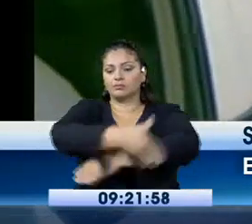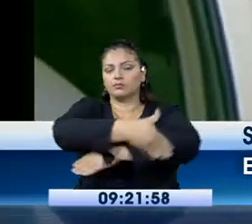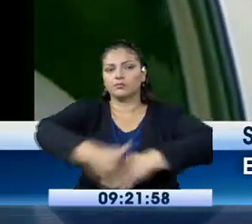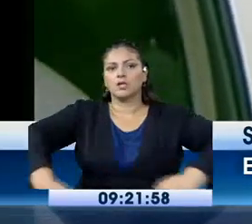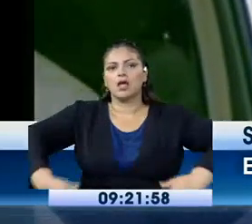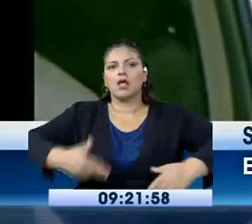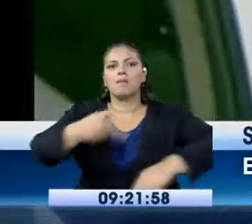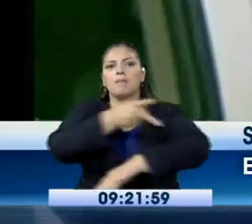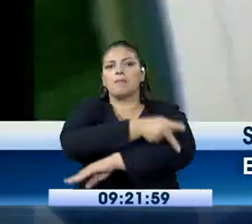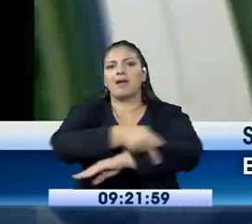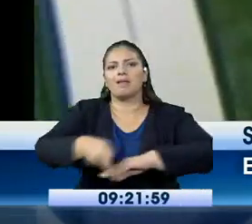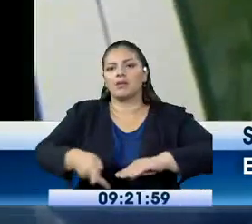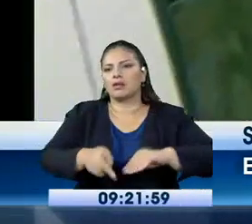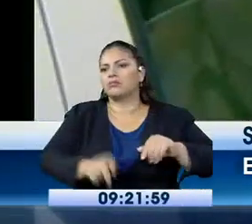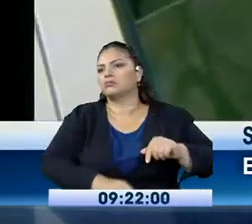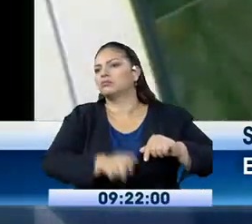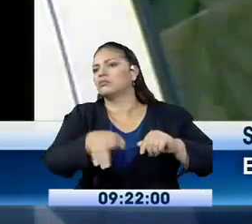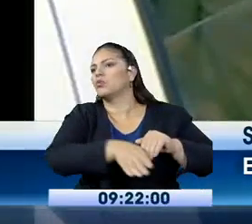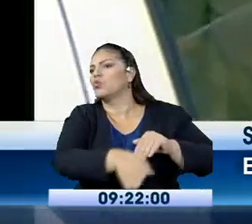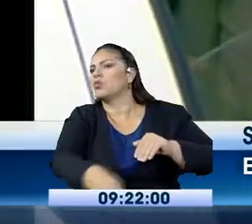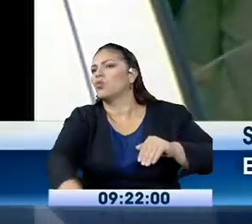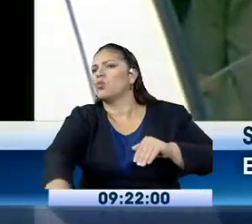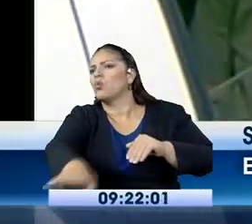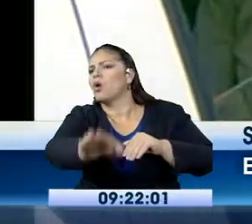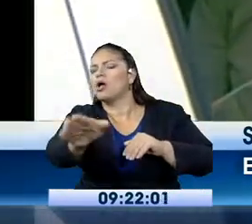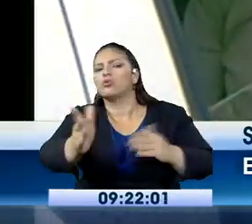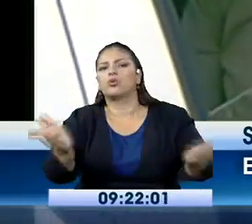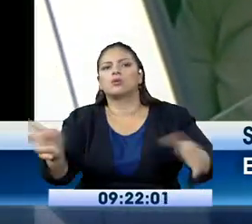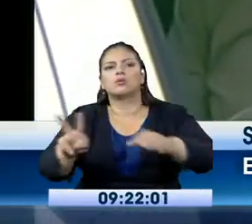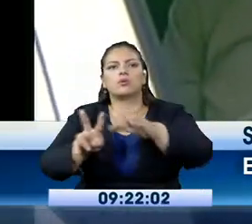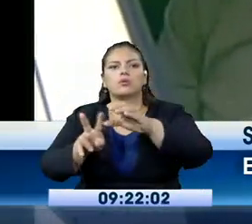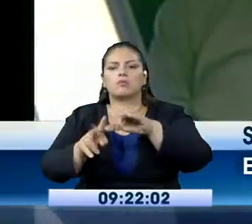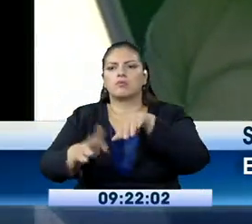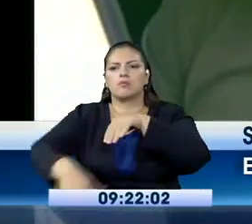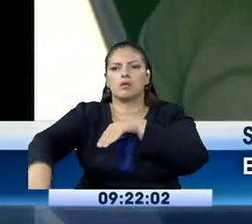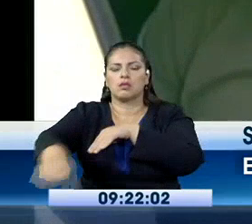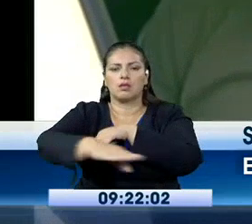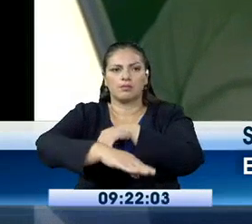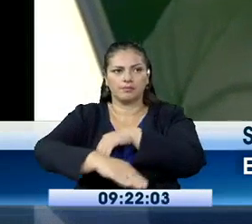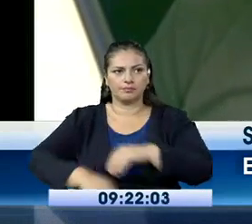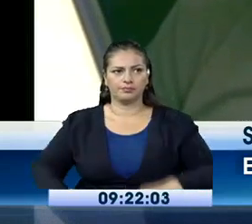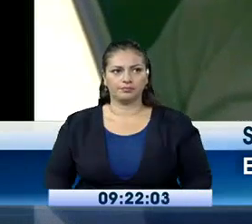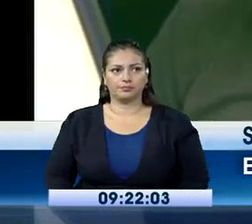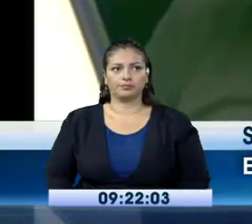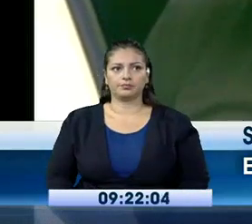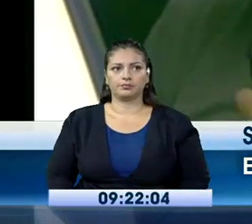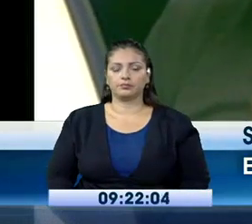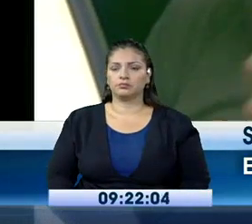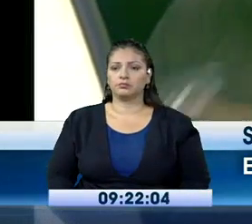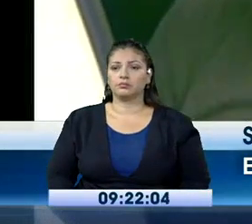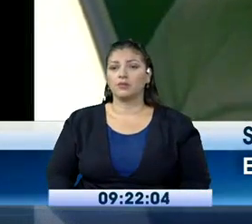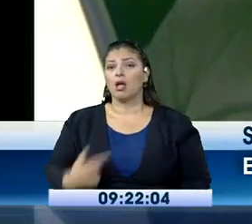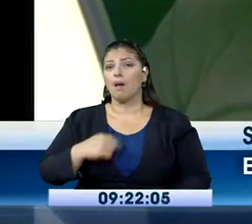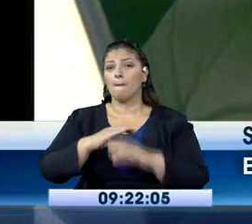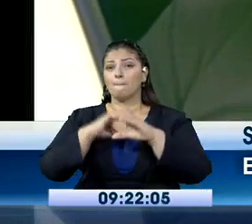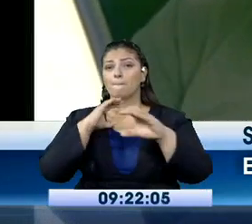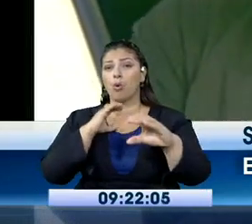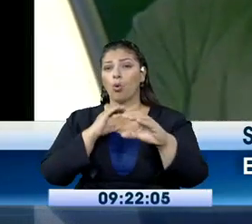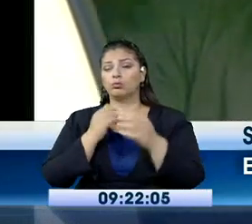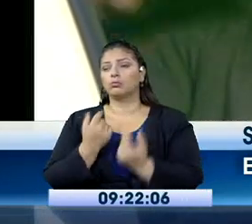la que ustedes cuentan para trasladarse desde la Perimetral hasta Sociovivienda. Sí, esta es la forma más rápida porque de ahí la otra es la entrada